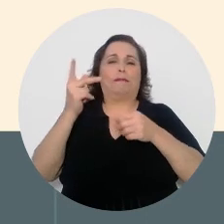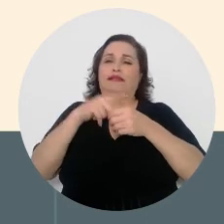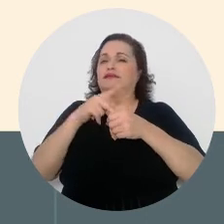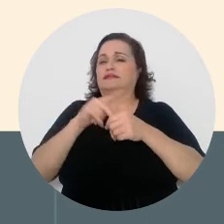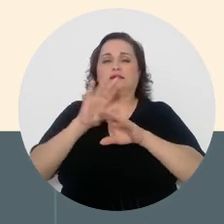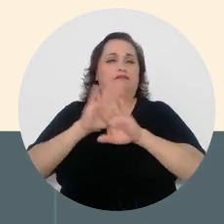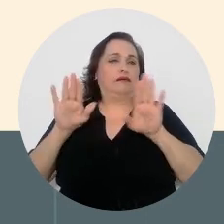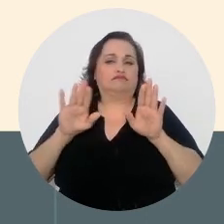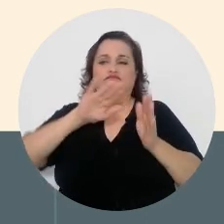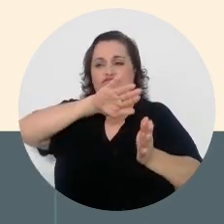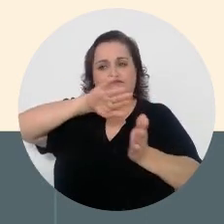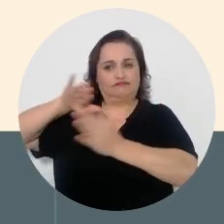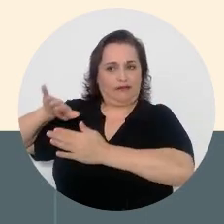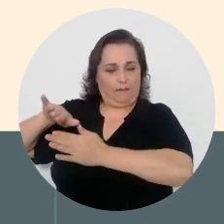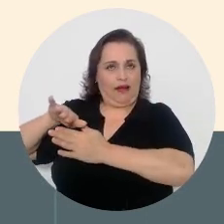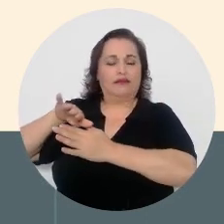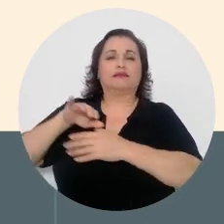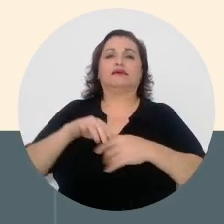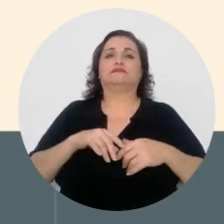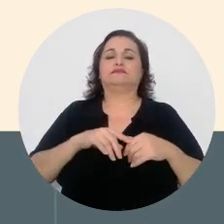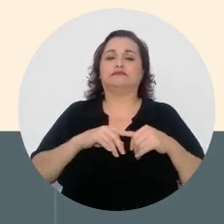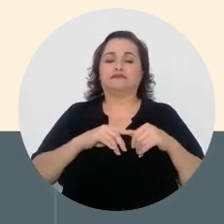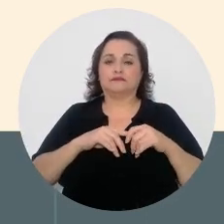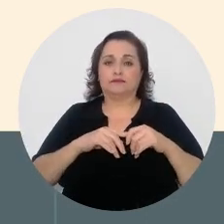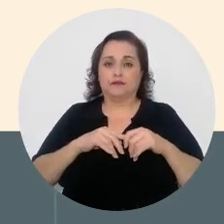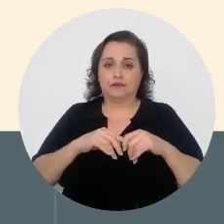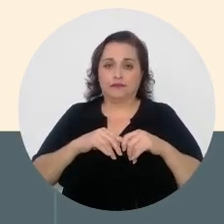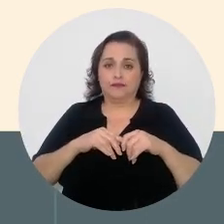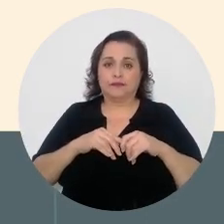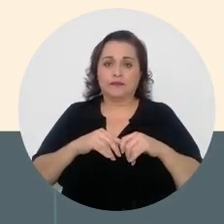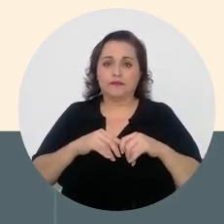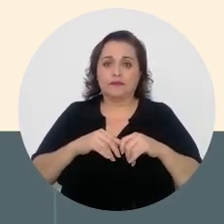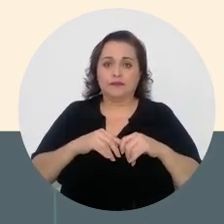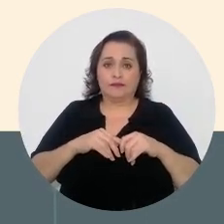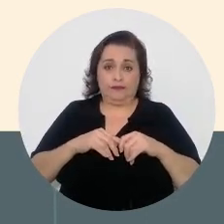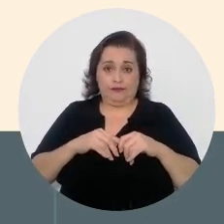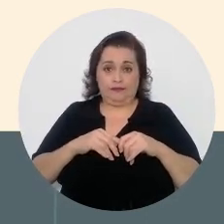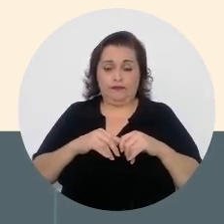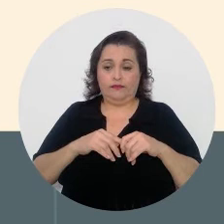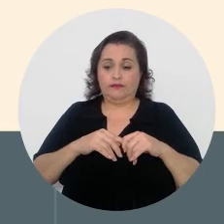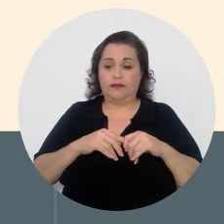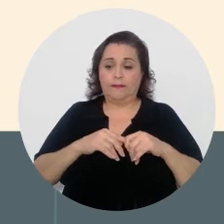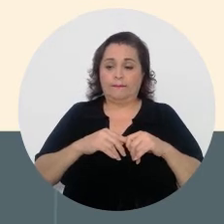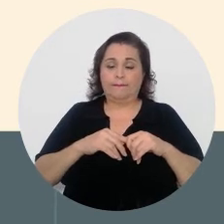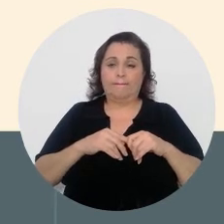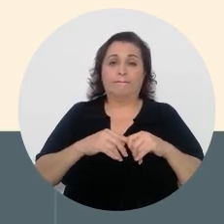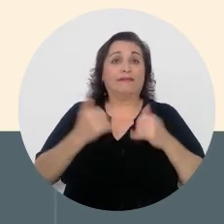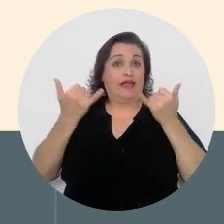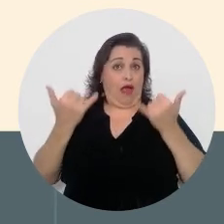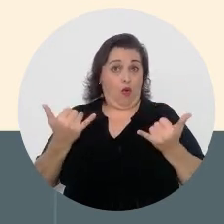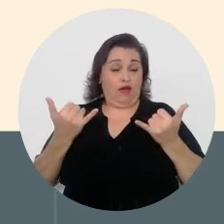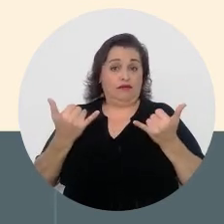dicho, no participa, no forma parte de la elección.